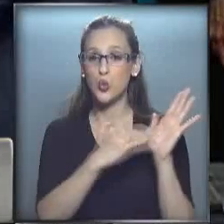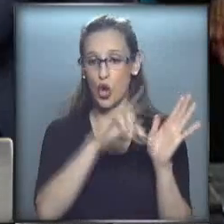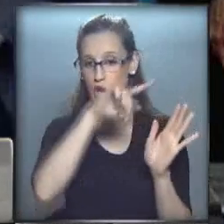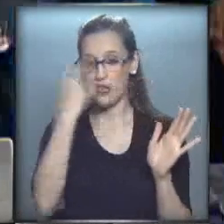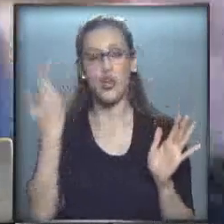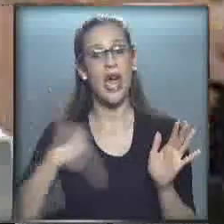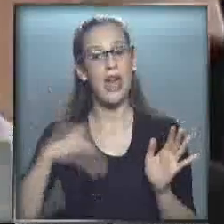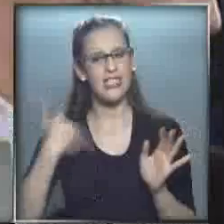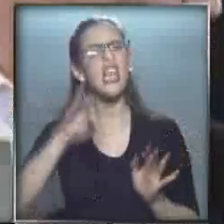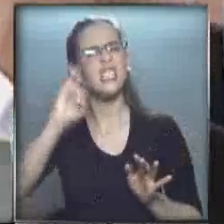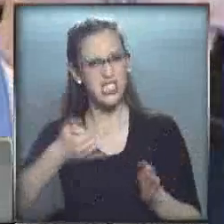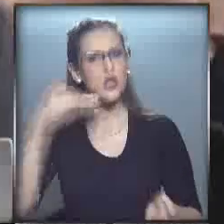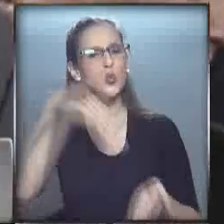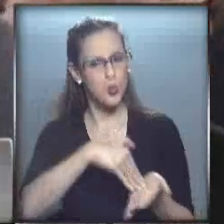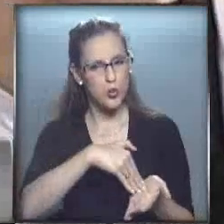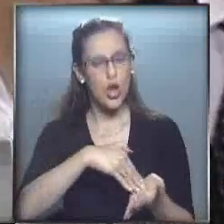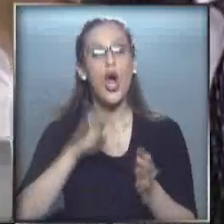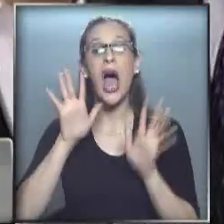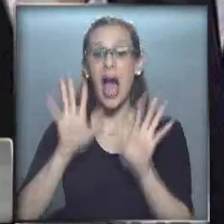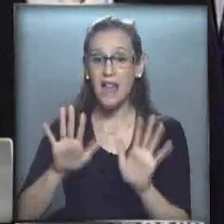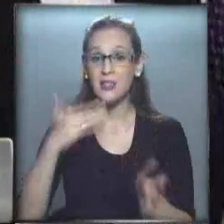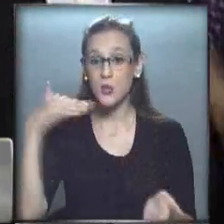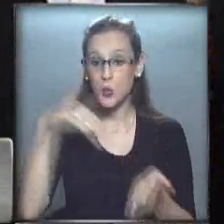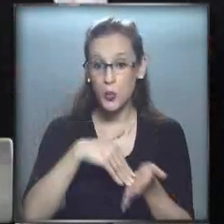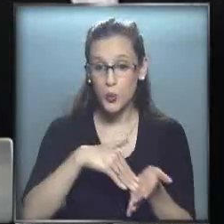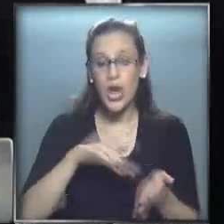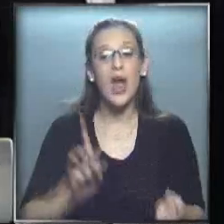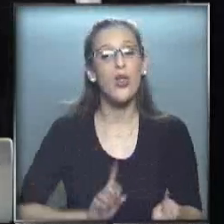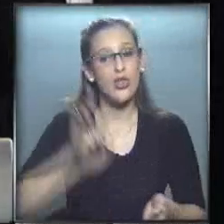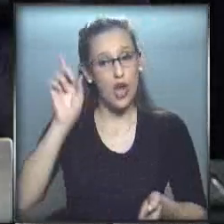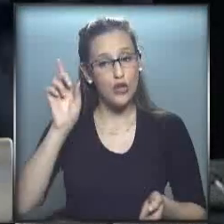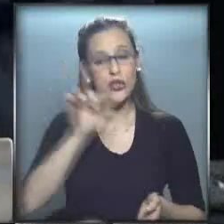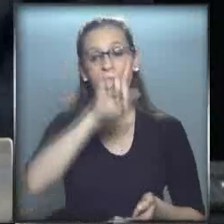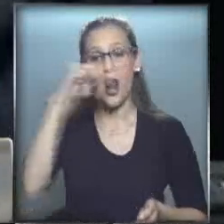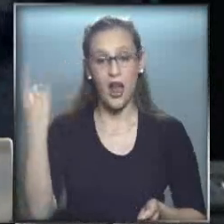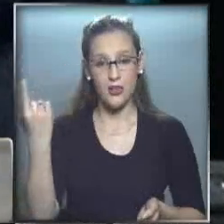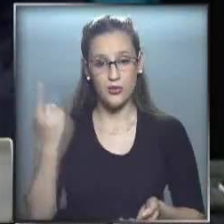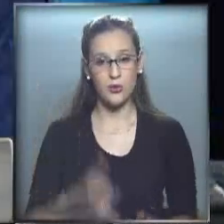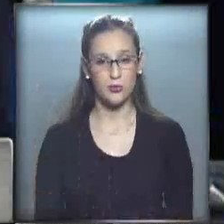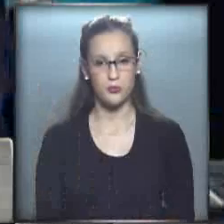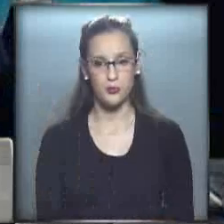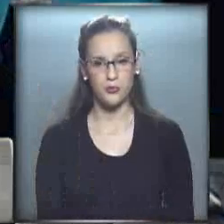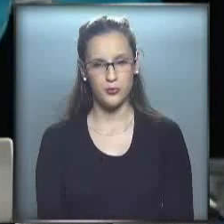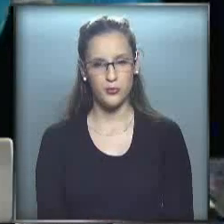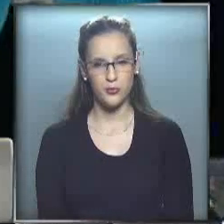Argentina. Sí, juro. Si así no lo hiciereis, Dios y la Nación os lo demanden.